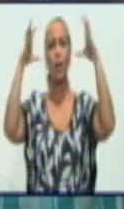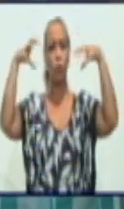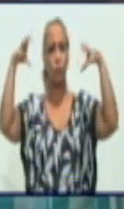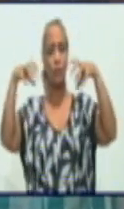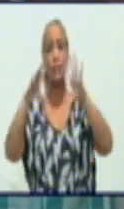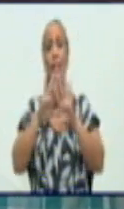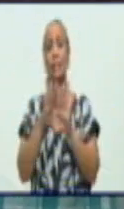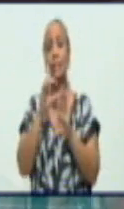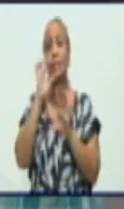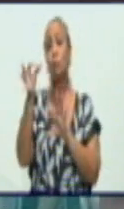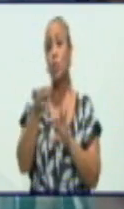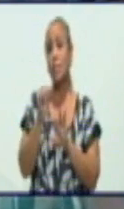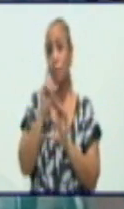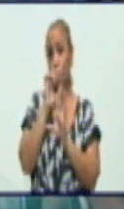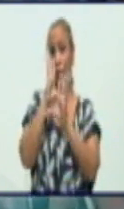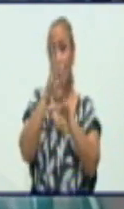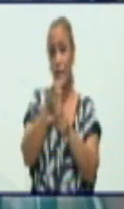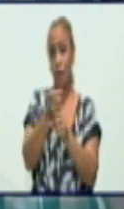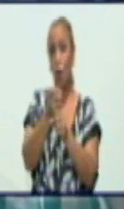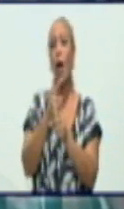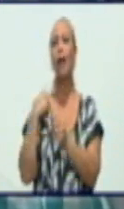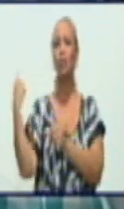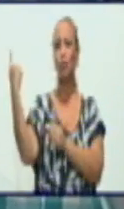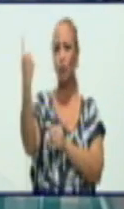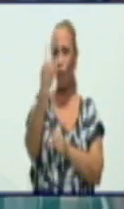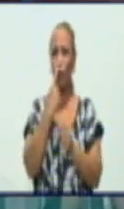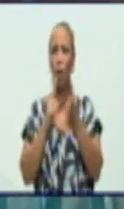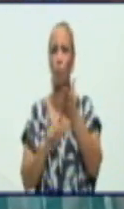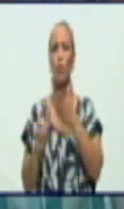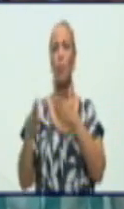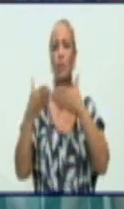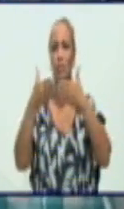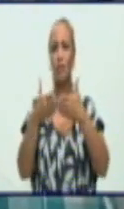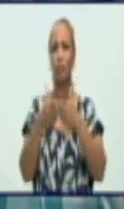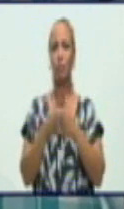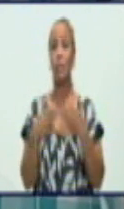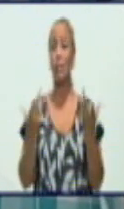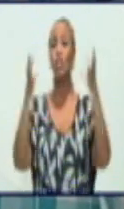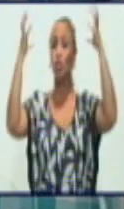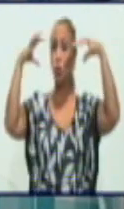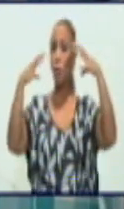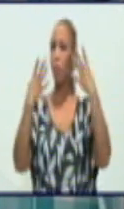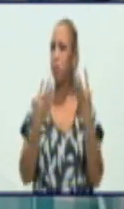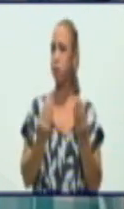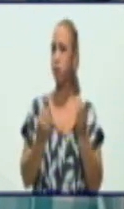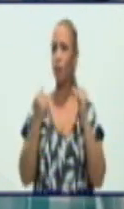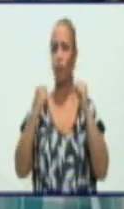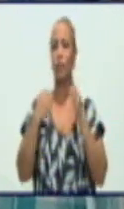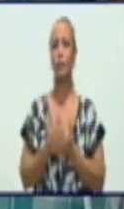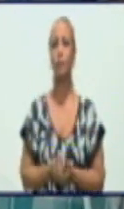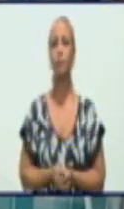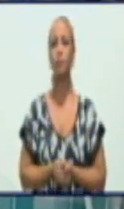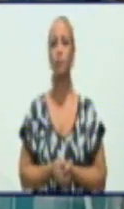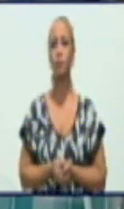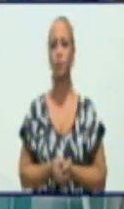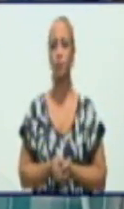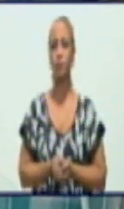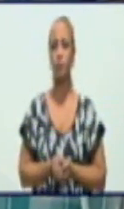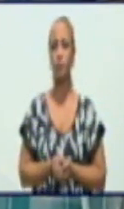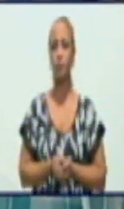niquero la afectación sería a toda nuestra provincia prácticamente y las lluvias serían bastante fuertes y si los un poquito más entonces en la afectación sería